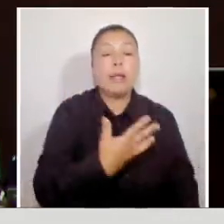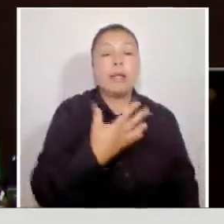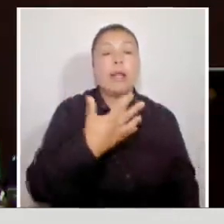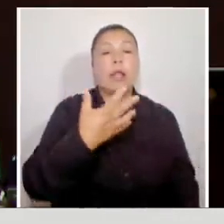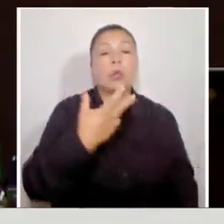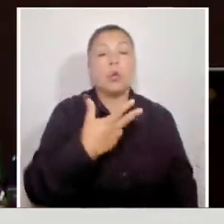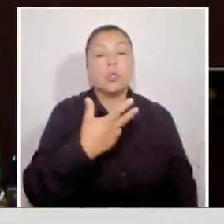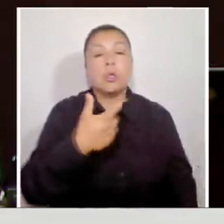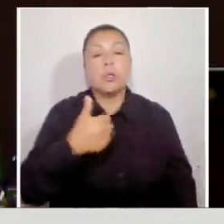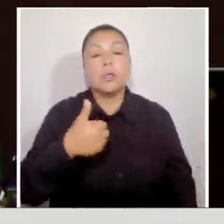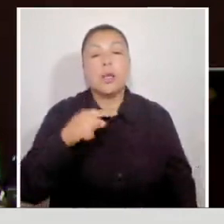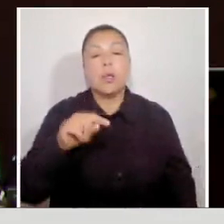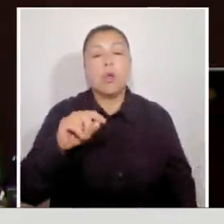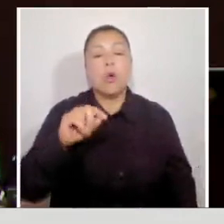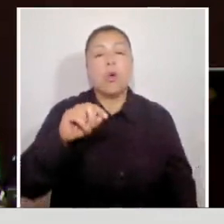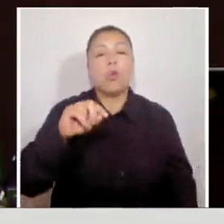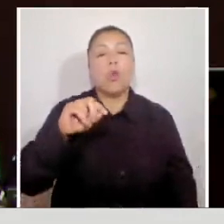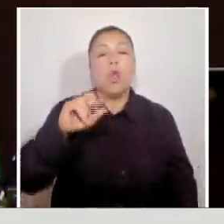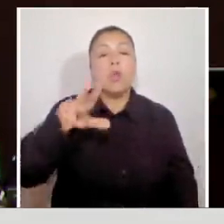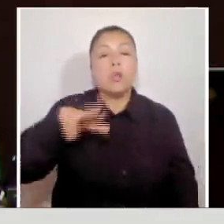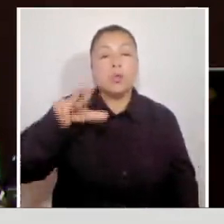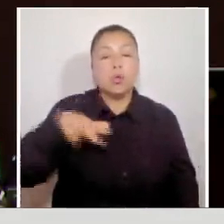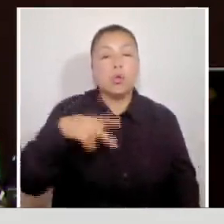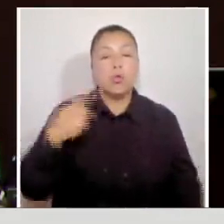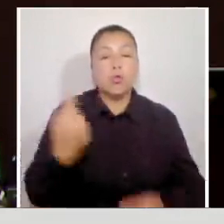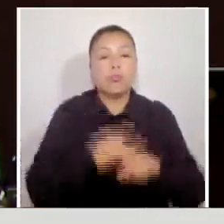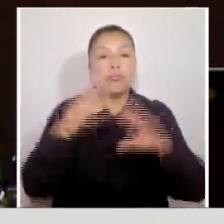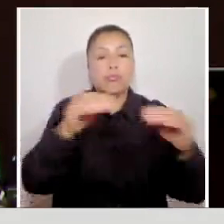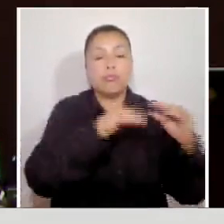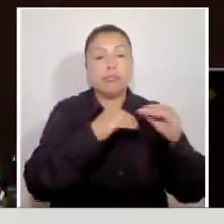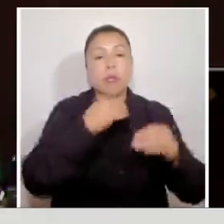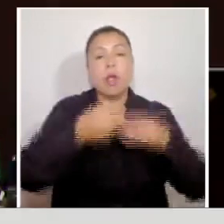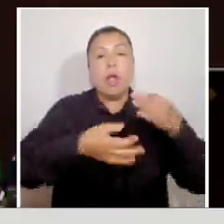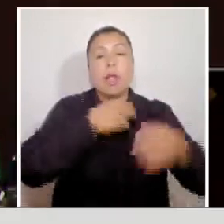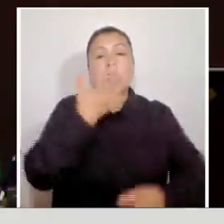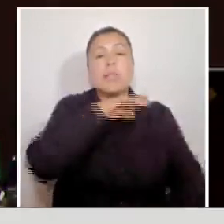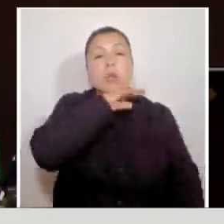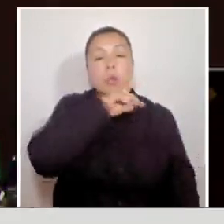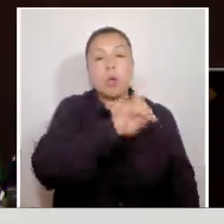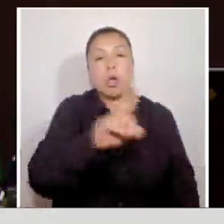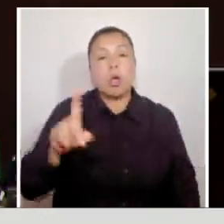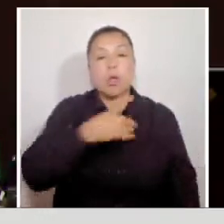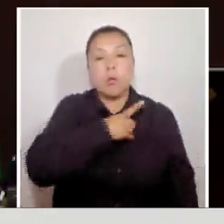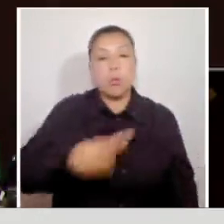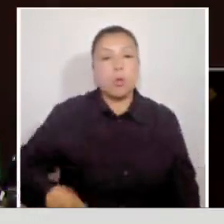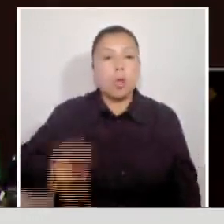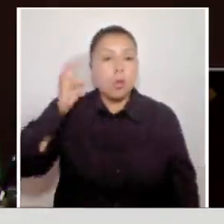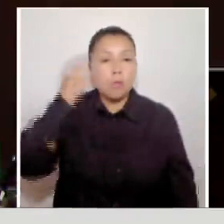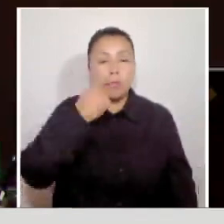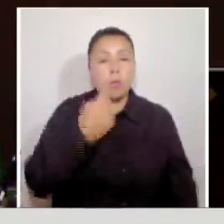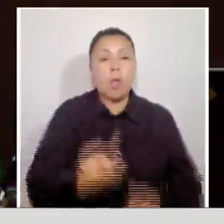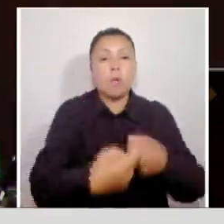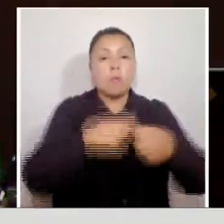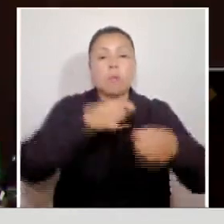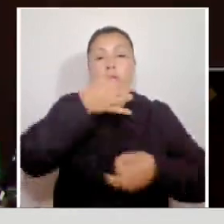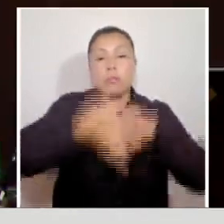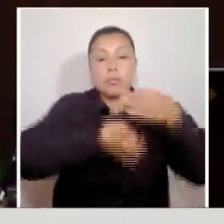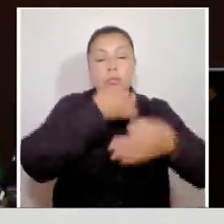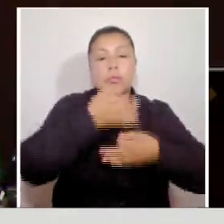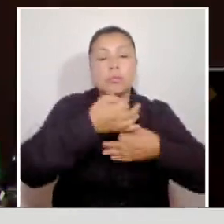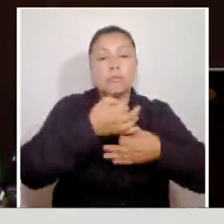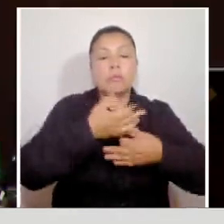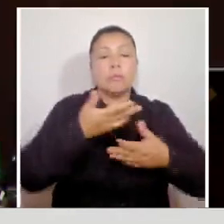1016-1 para la discusión de este proyecto otorgarán 5 minutos a cada diputada y diputado que se inscriba para hacer uso de la